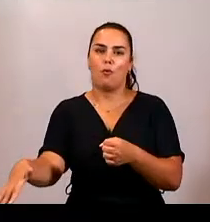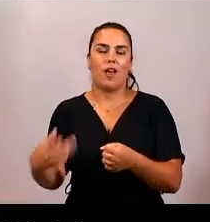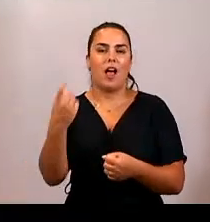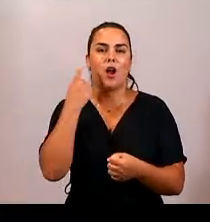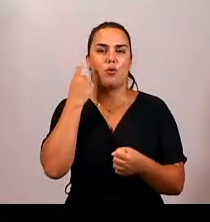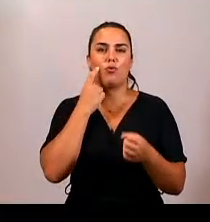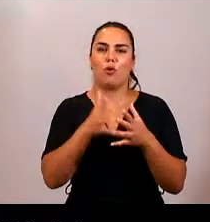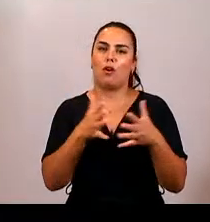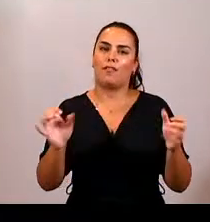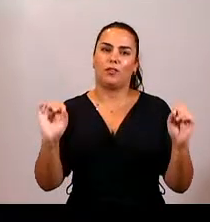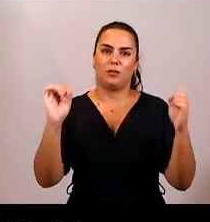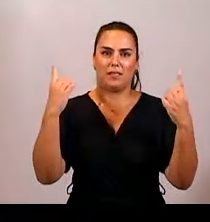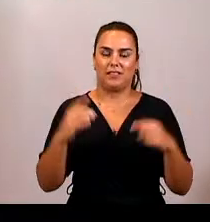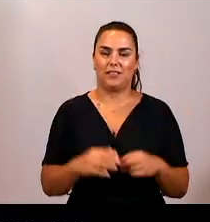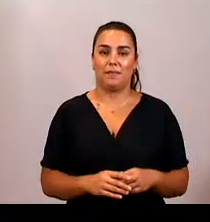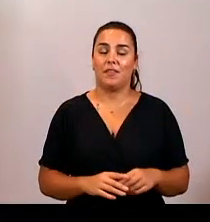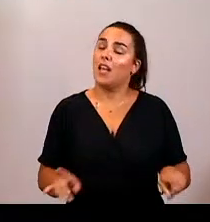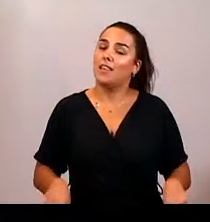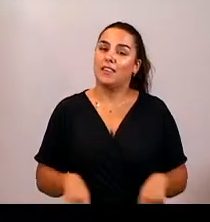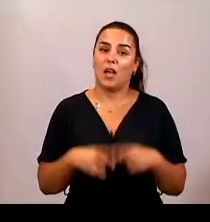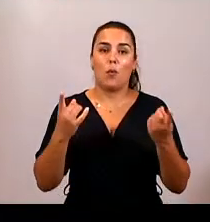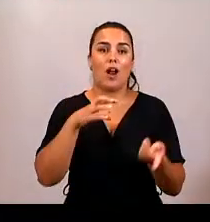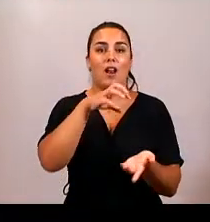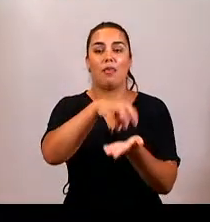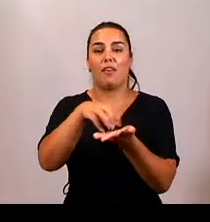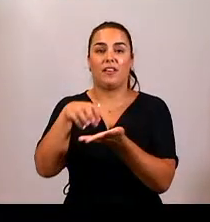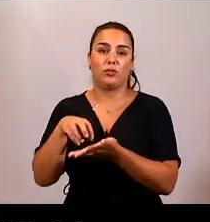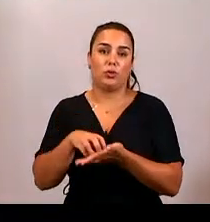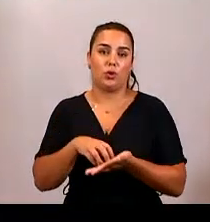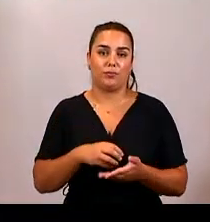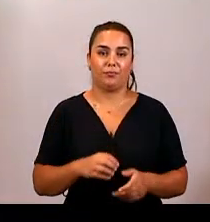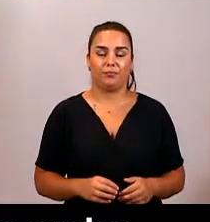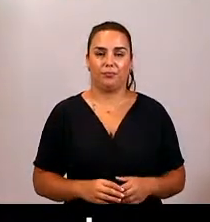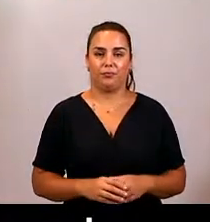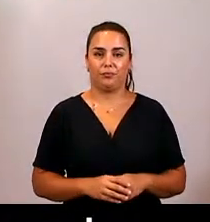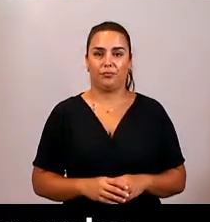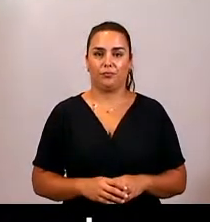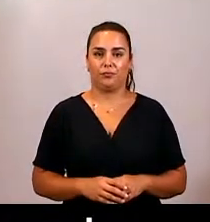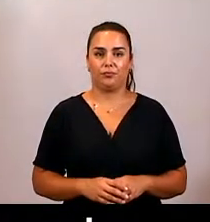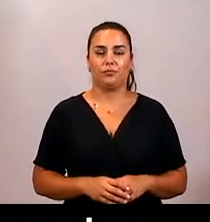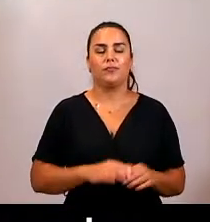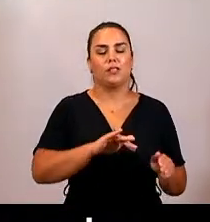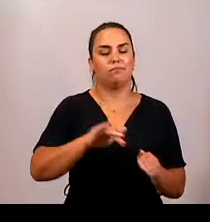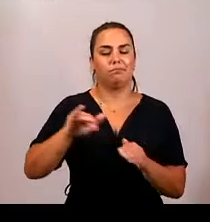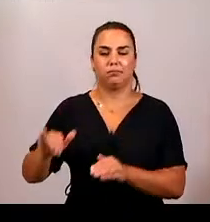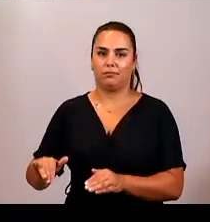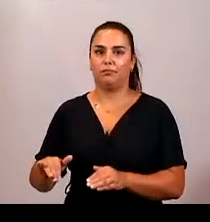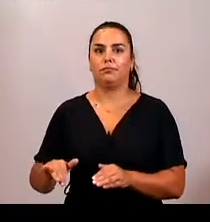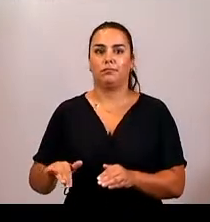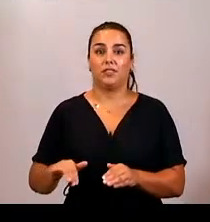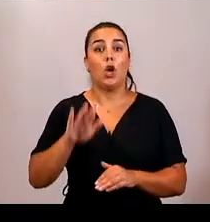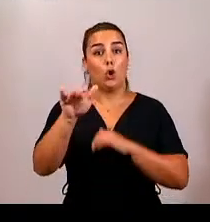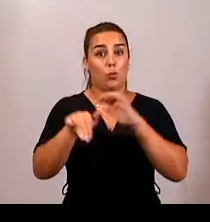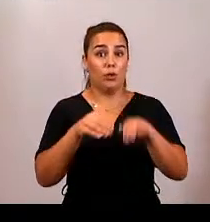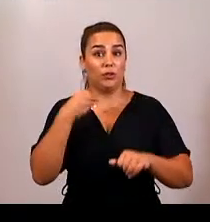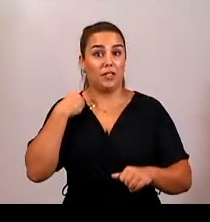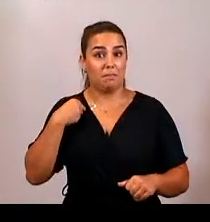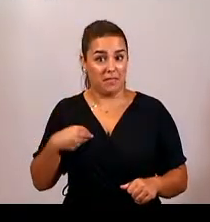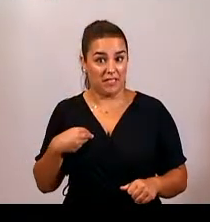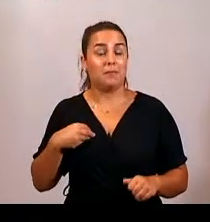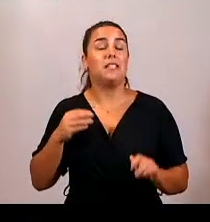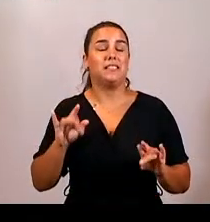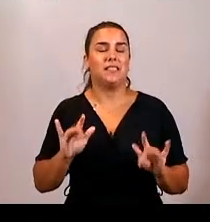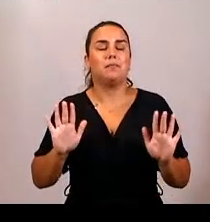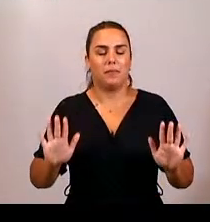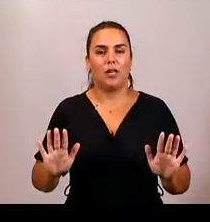alumnos, independientemente del centro en el que se encuentren. Por otro lado, dentro de la misma convocatoria, hemos